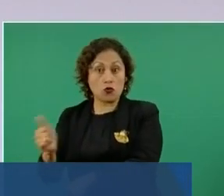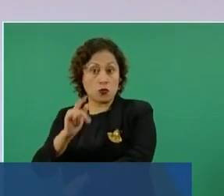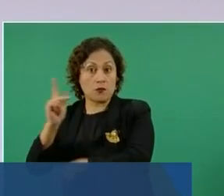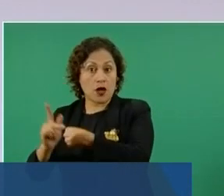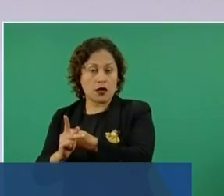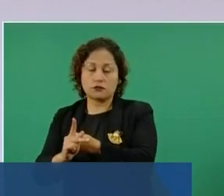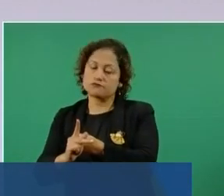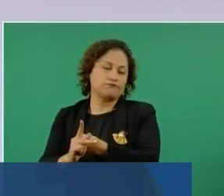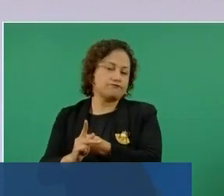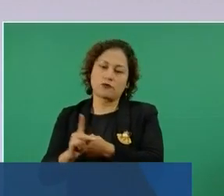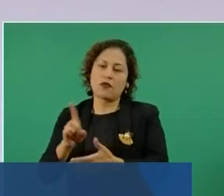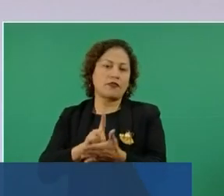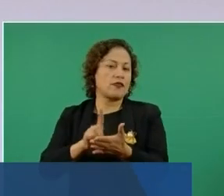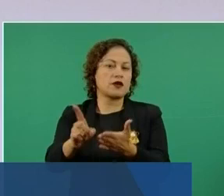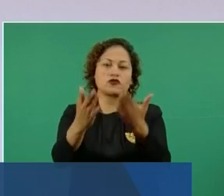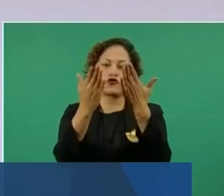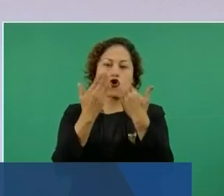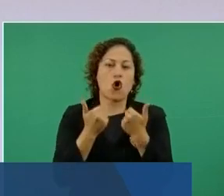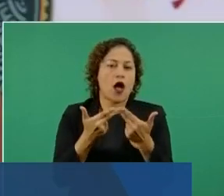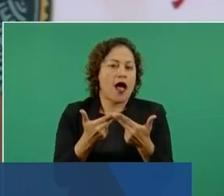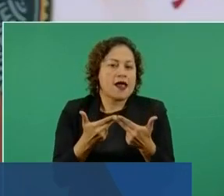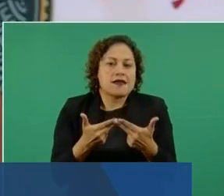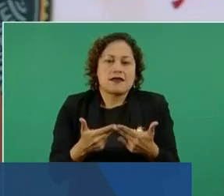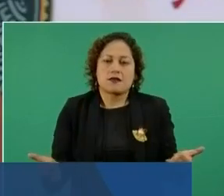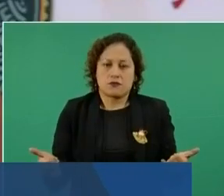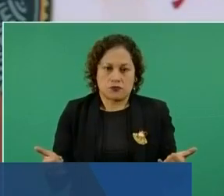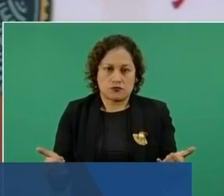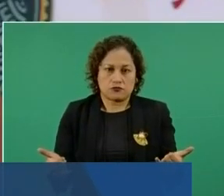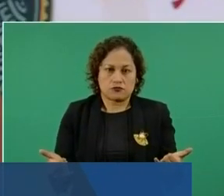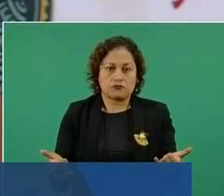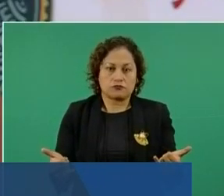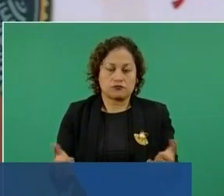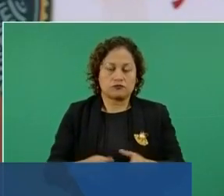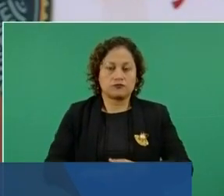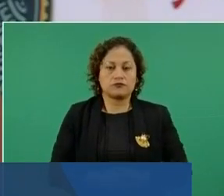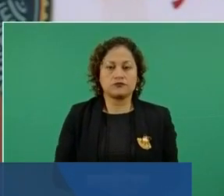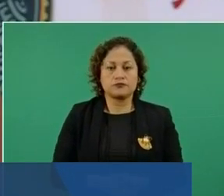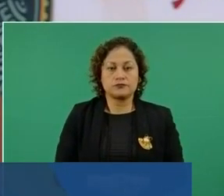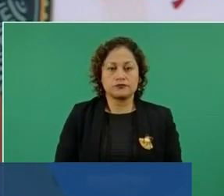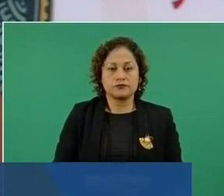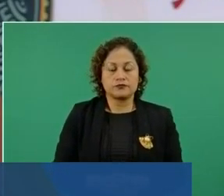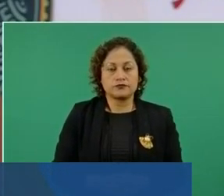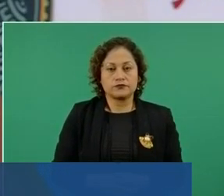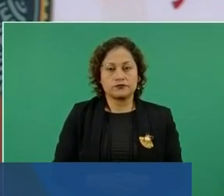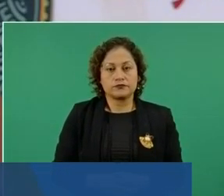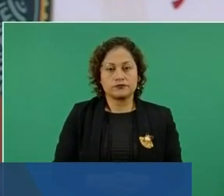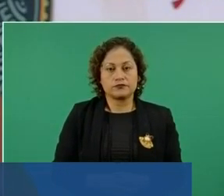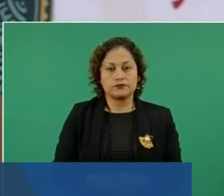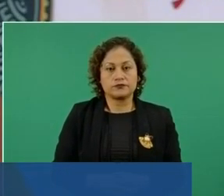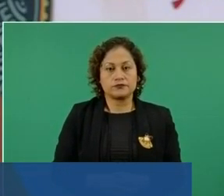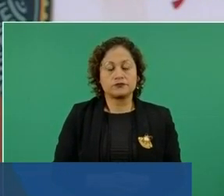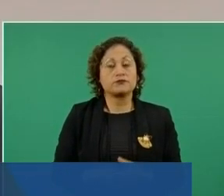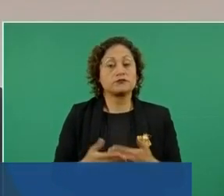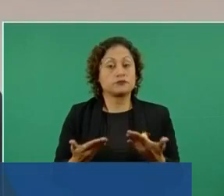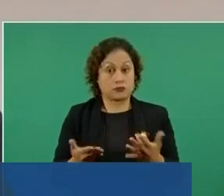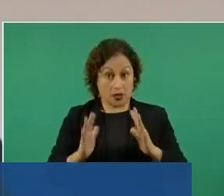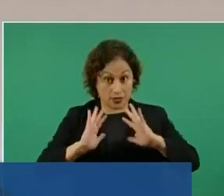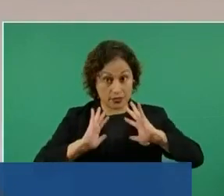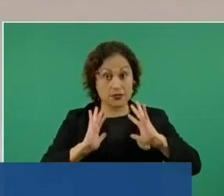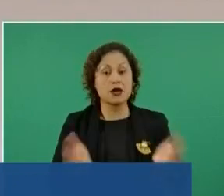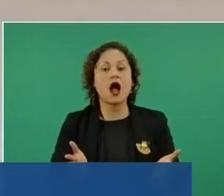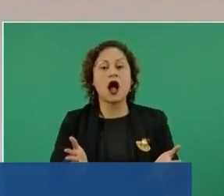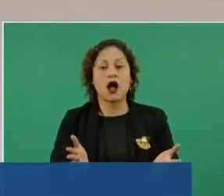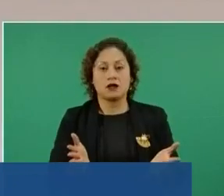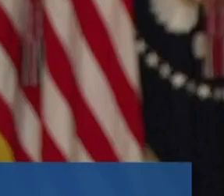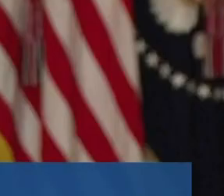Biden, se está metiendo en un problema. Muchos no lo quieren ver así, ya alguien ya me reclamó y me dijo, nada tiene que ver, pero yo les digo